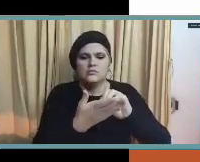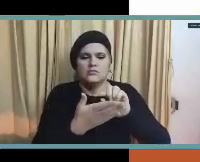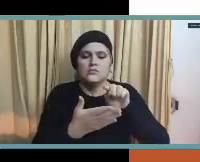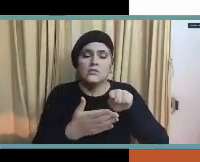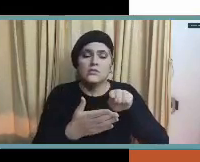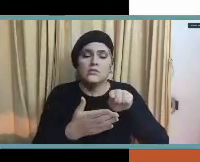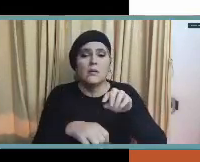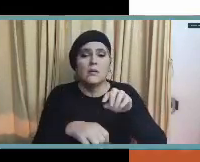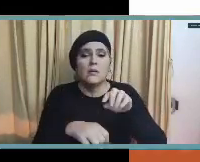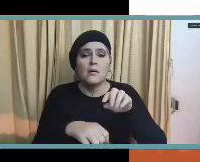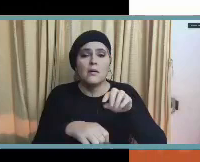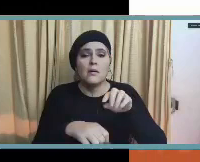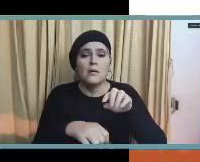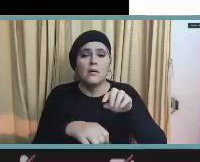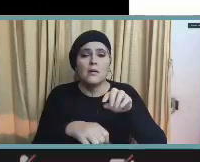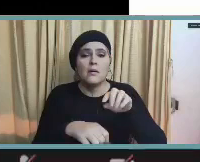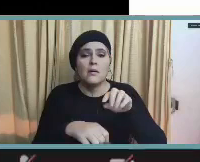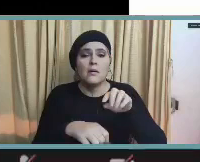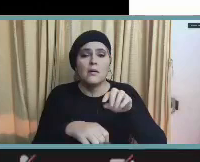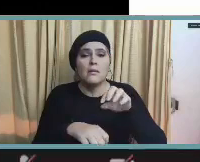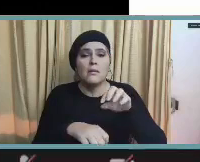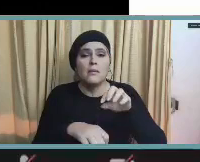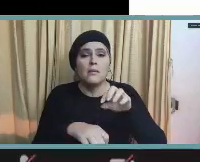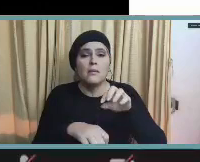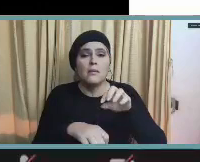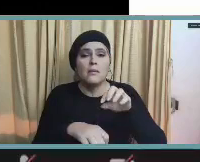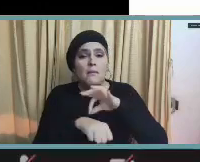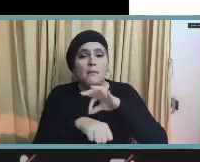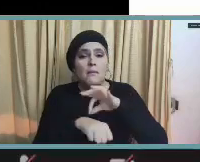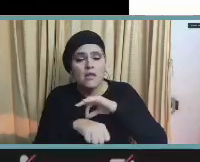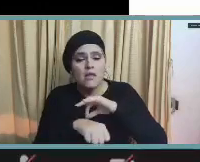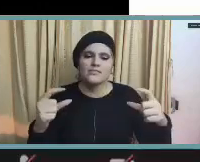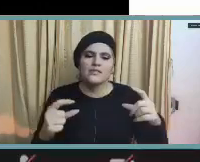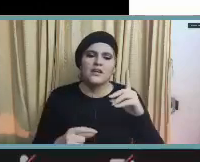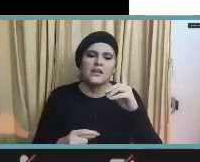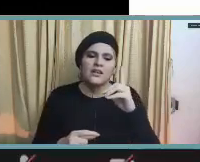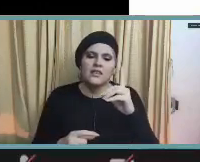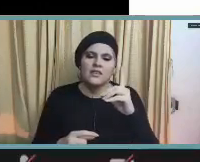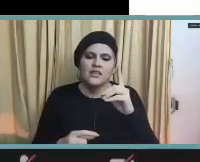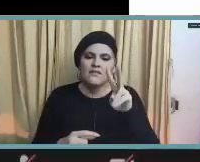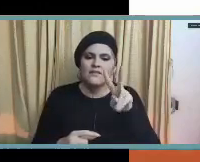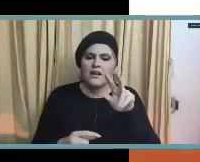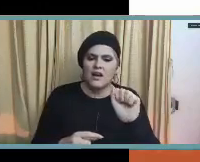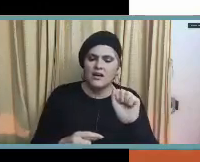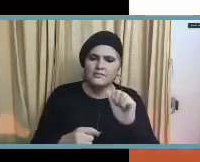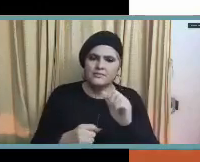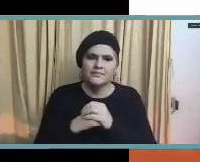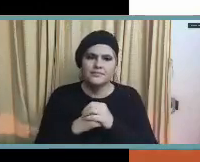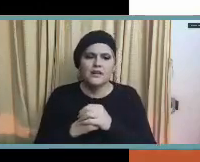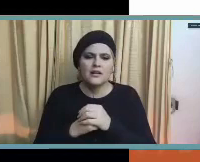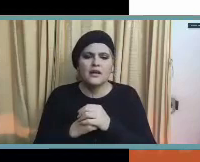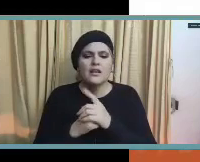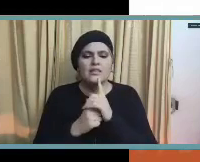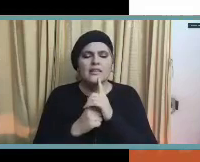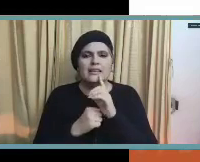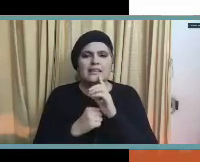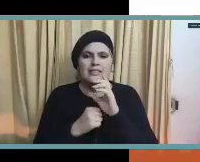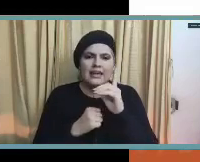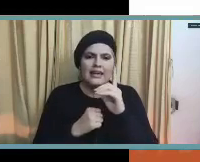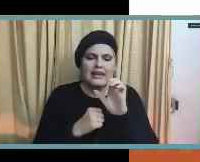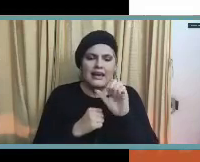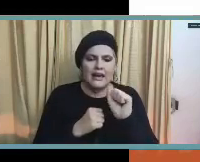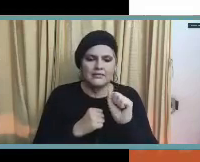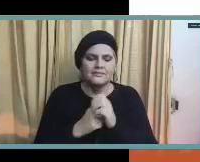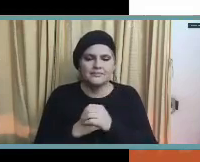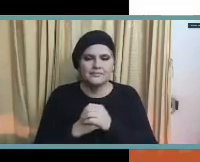hable con estos términos de TEA, ¿ya? Importante decir que la condición del autismo,